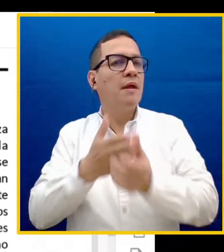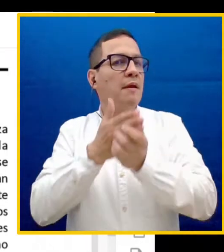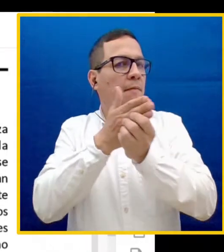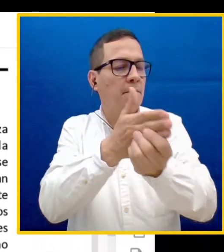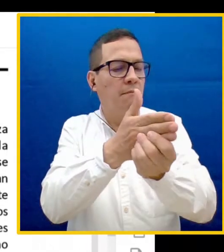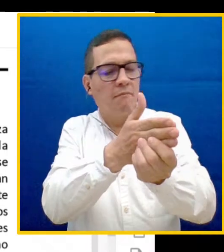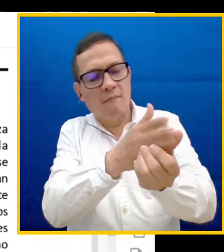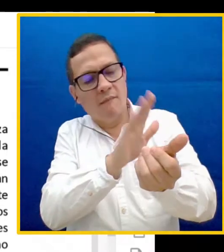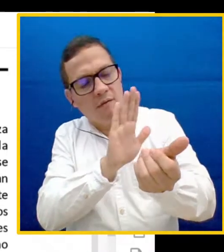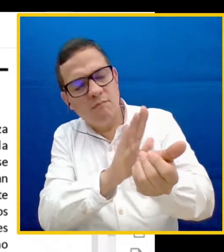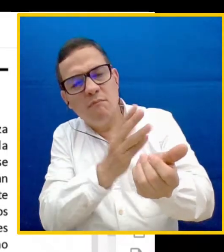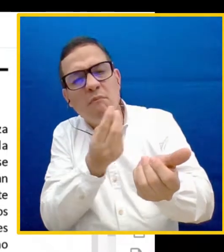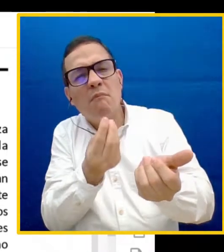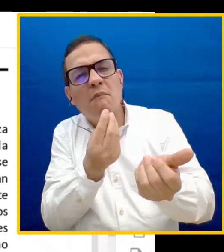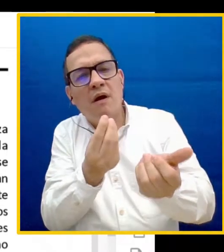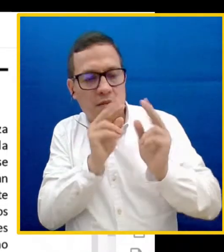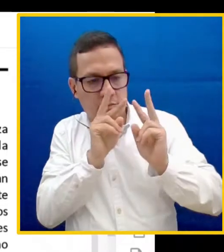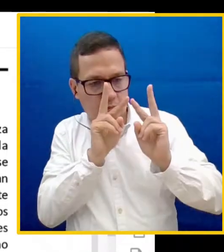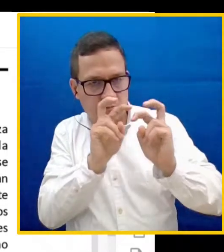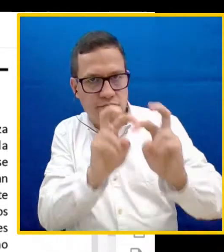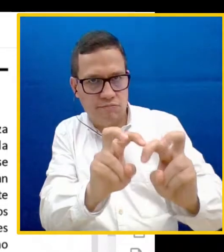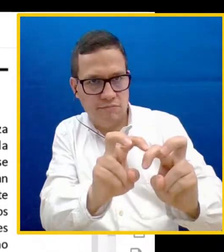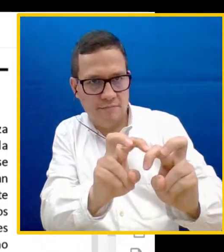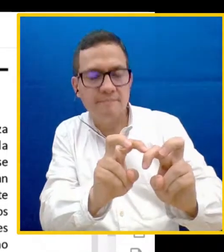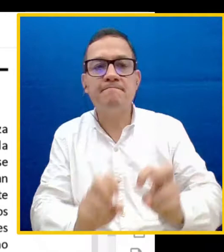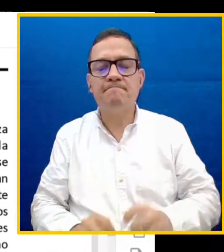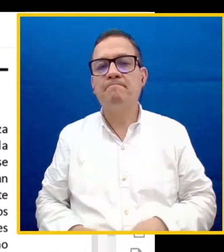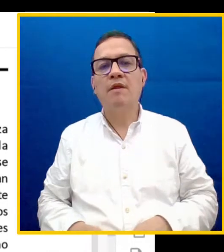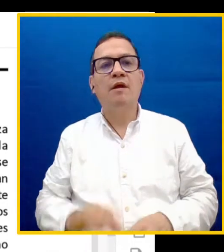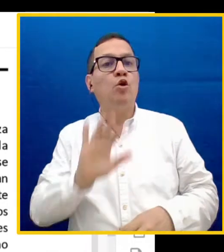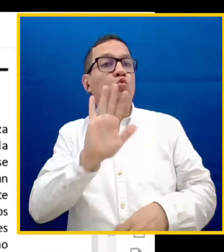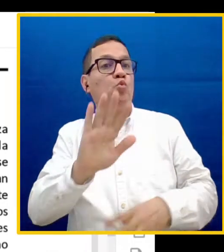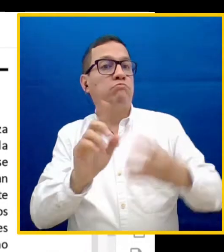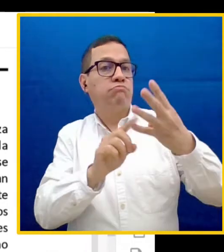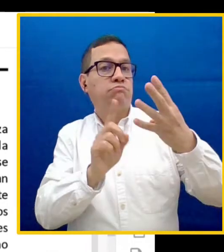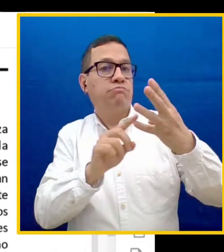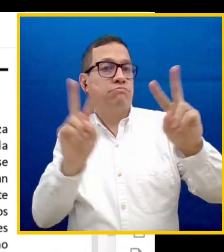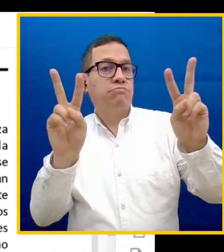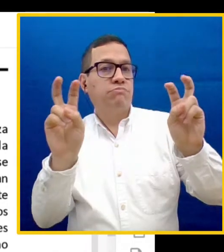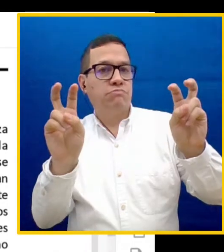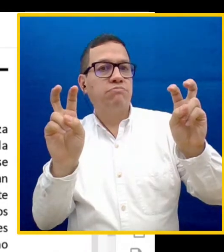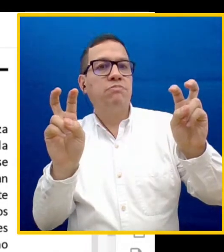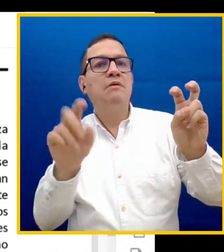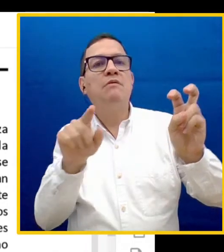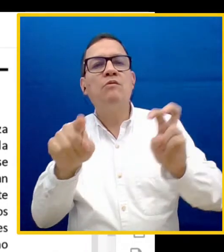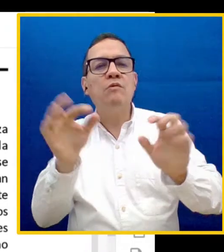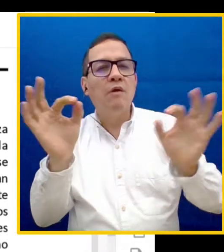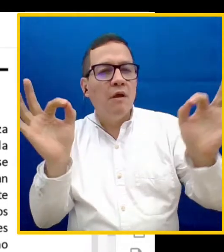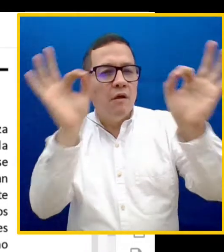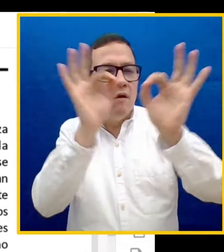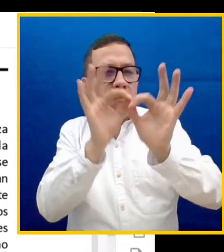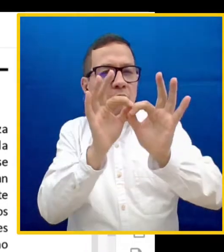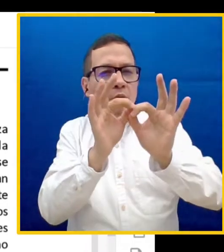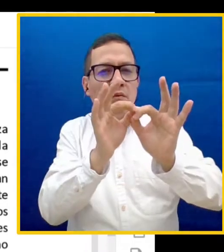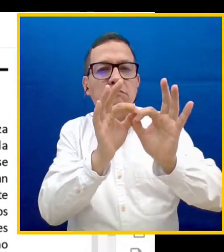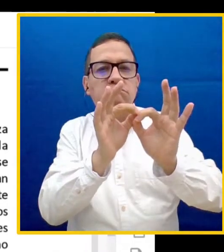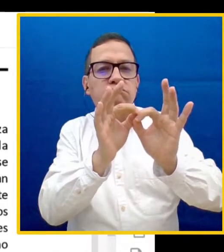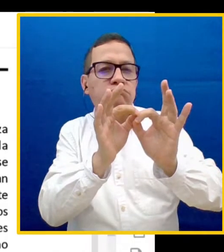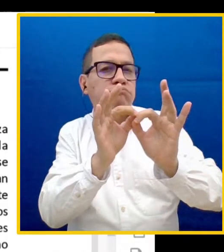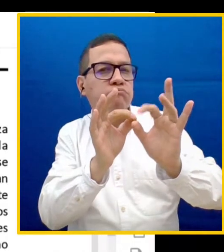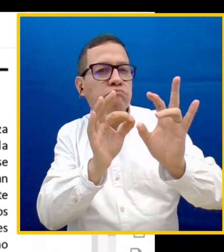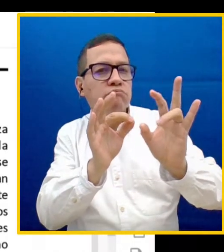Metodologías de la investigación. 4. Enfoques cualitativos y cuantitativos en ciencias